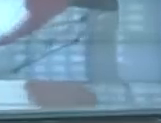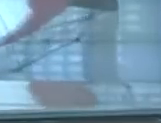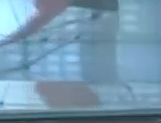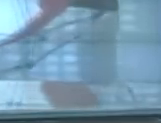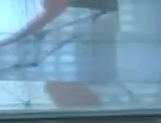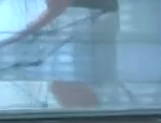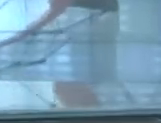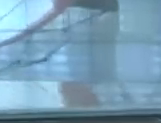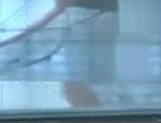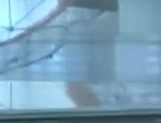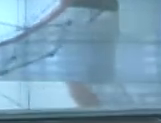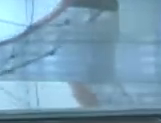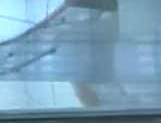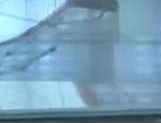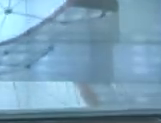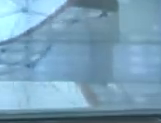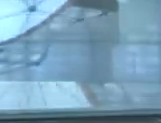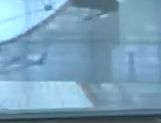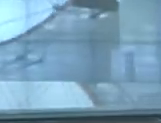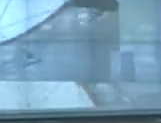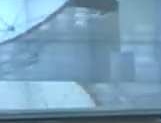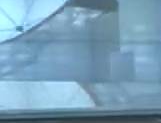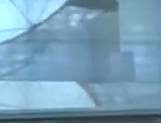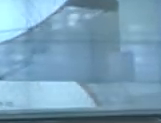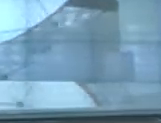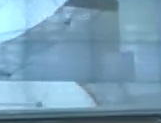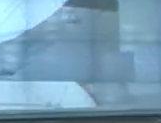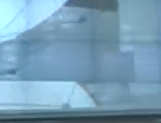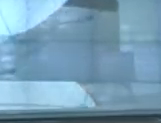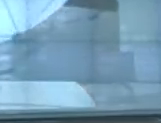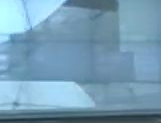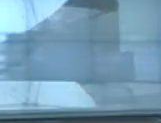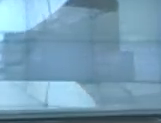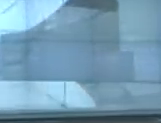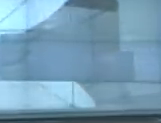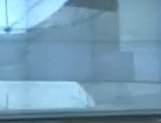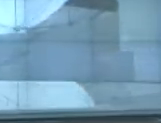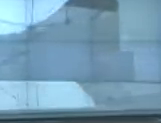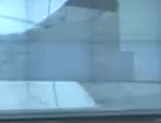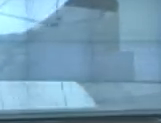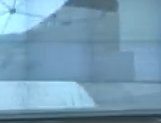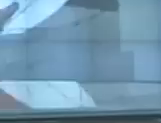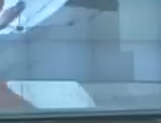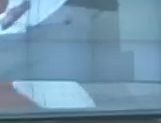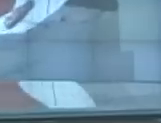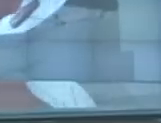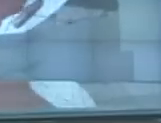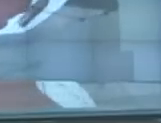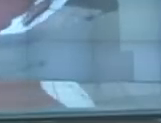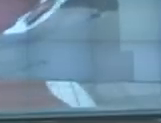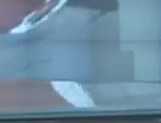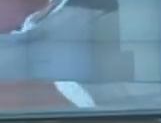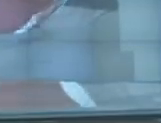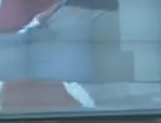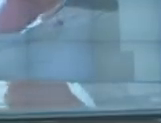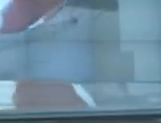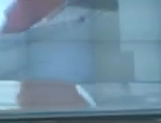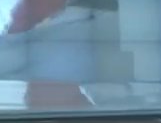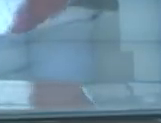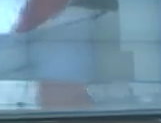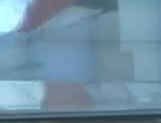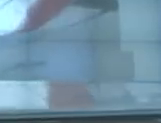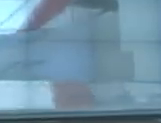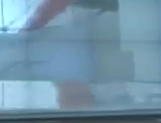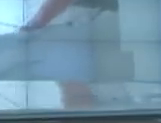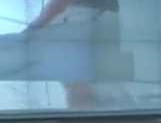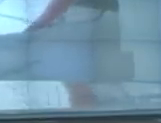A esta hora cambiamos radicalmente de materia. El día sábado fue el Día Nacional del Periodista y ahora se celebra por todo lo alto desde el Palacio de Miraflores.